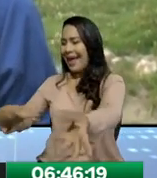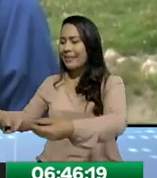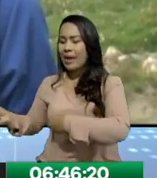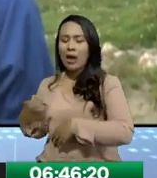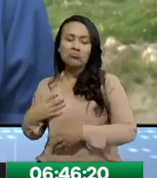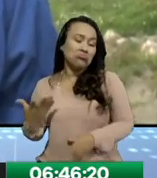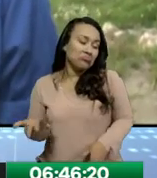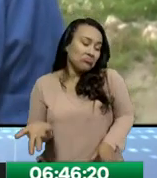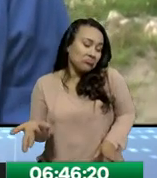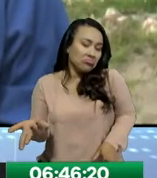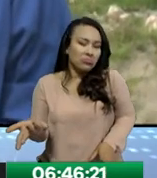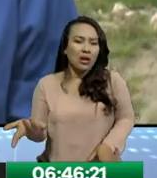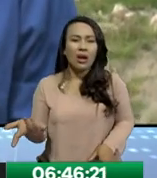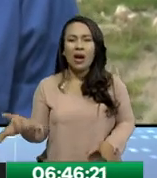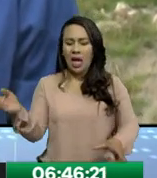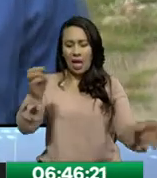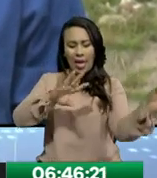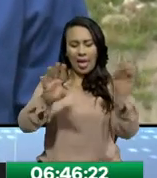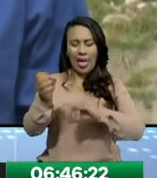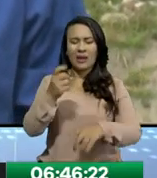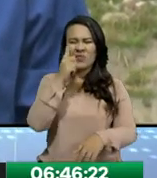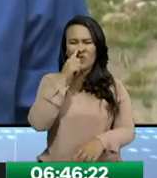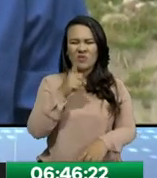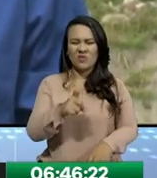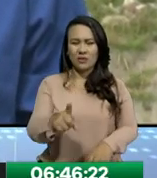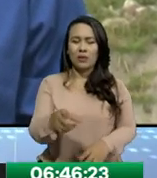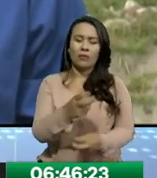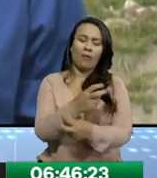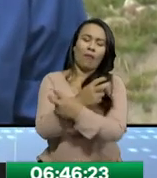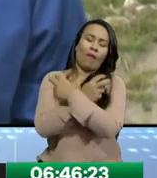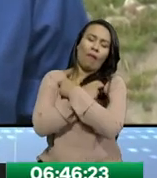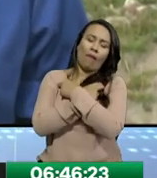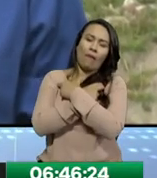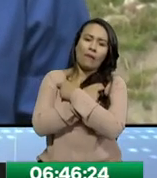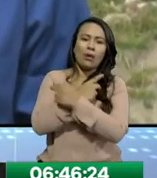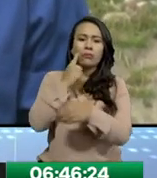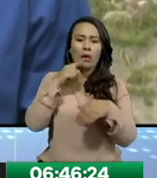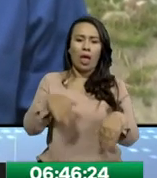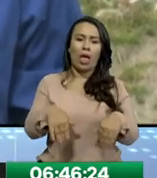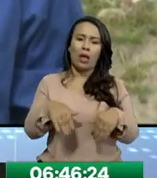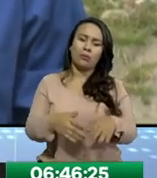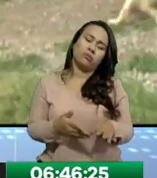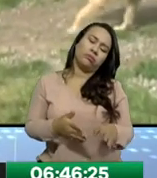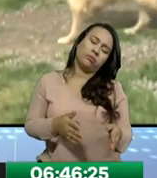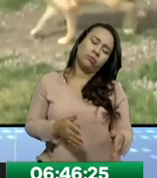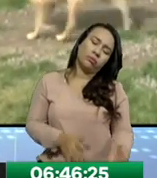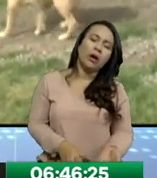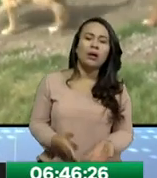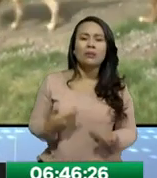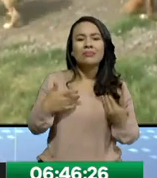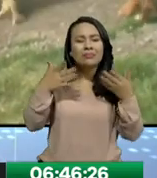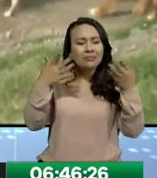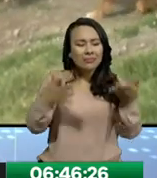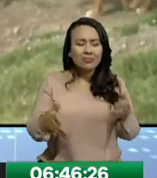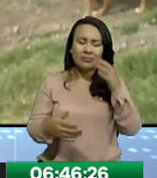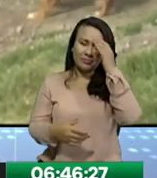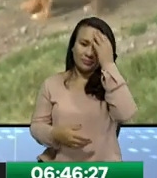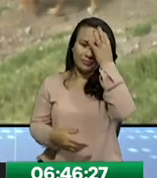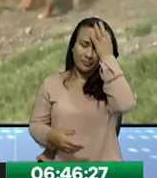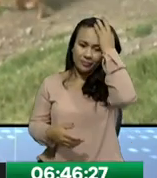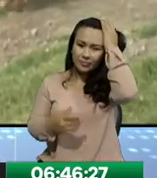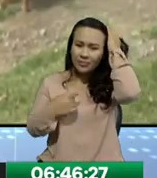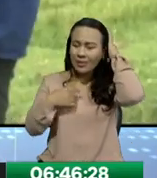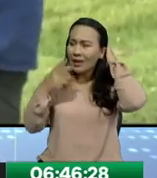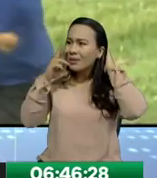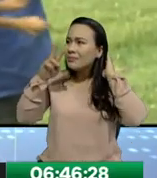bien una donación, y que lo hayan mezclado con raticida, lo que aparentemente o presumiblemente a priori está en esta situación, es